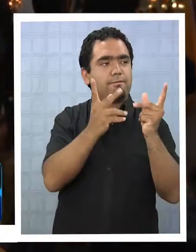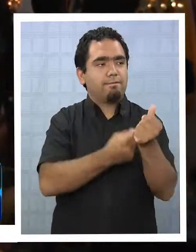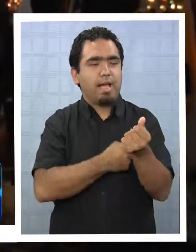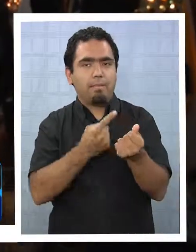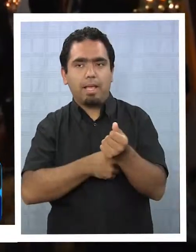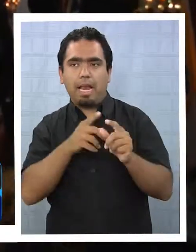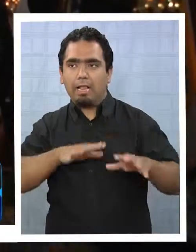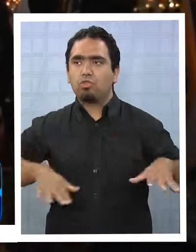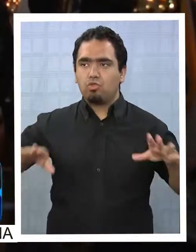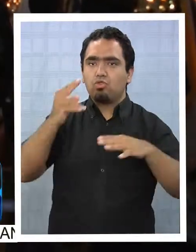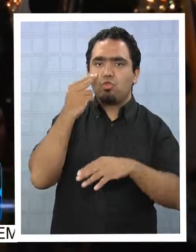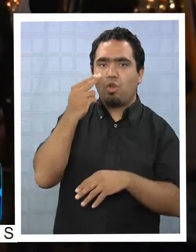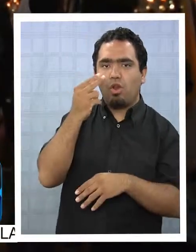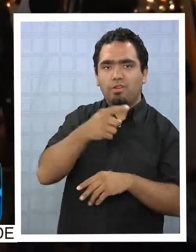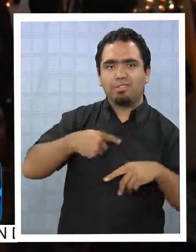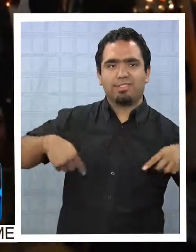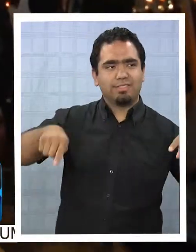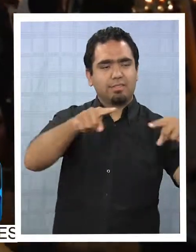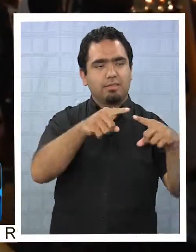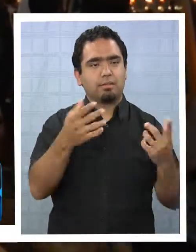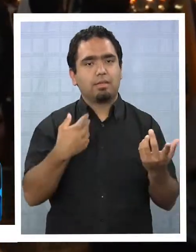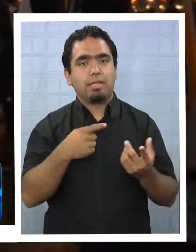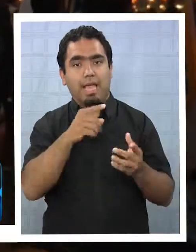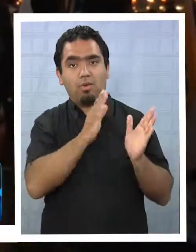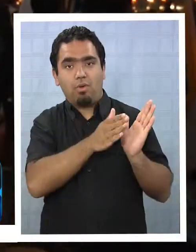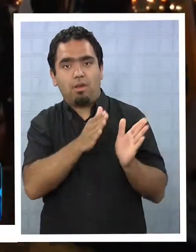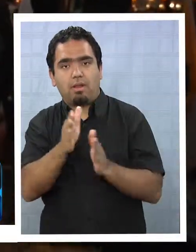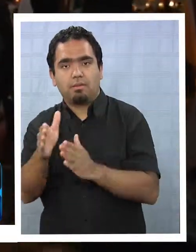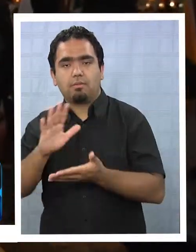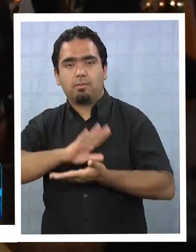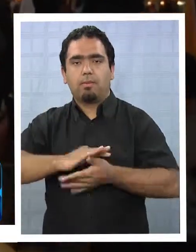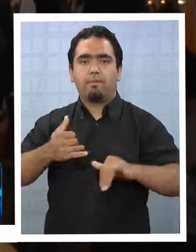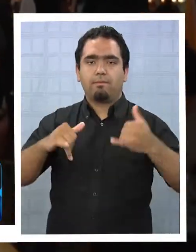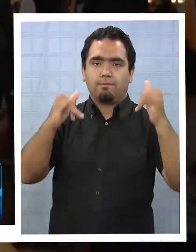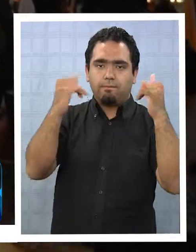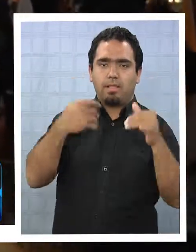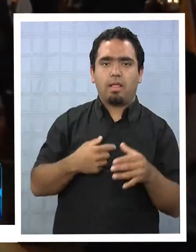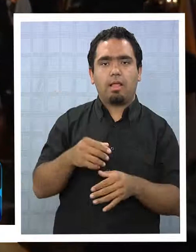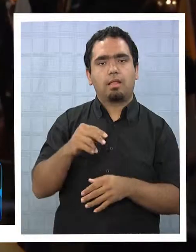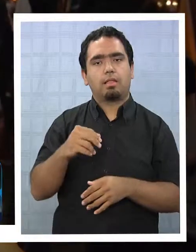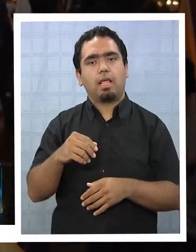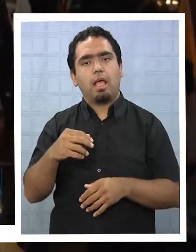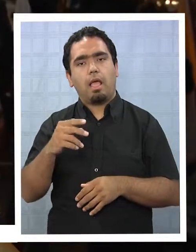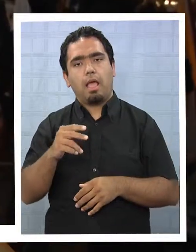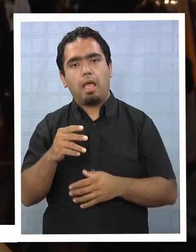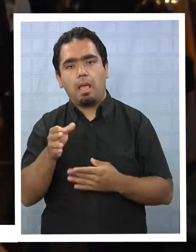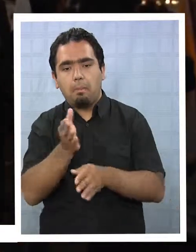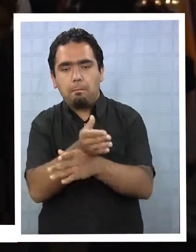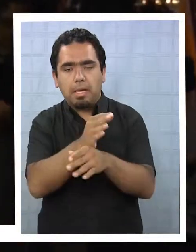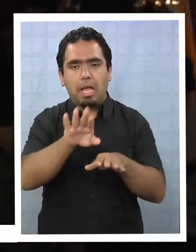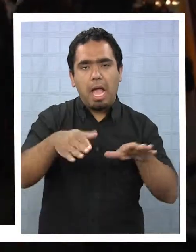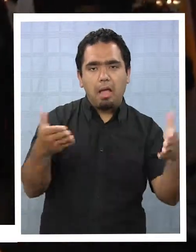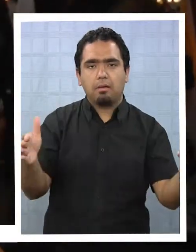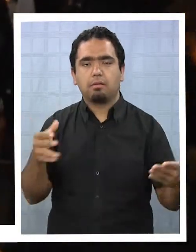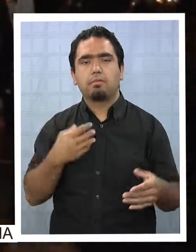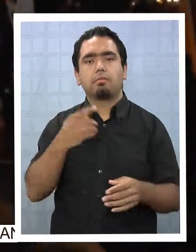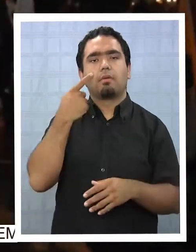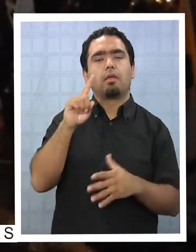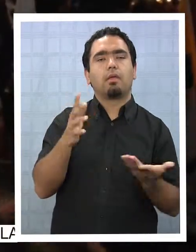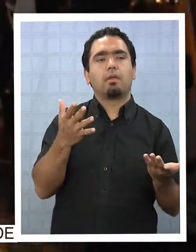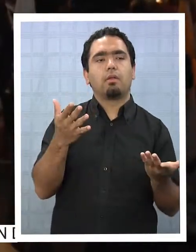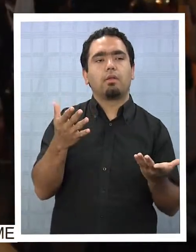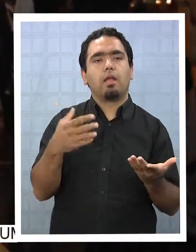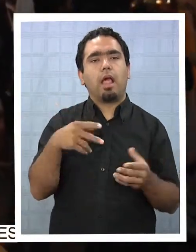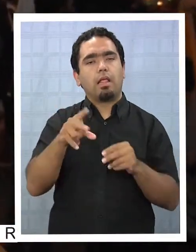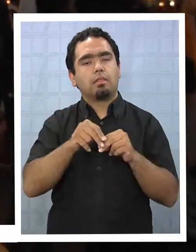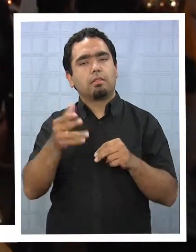nos conocíamos, toda la familia completa. Y ahí organizamos la fiesta más o menos, la albacora. Pero esto antiguamente,